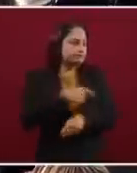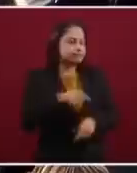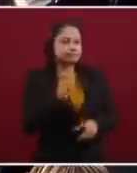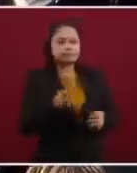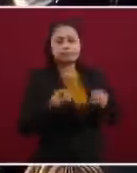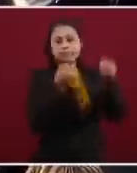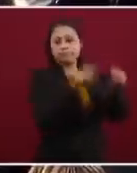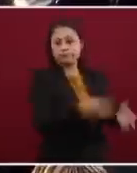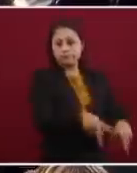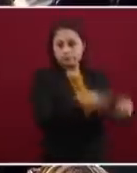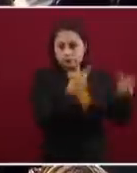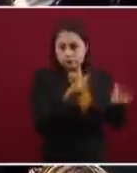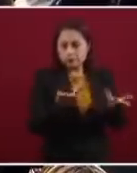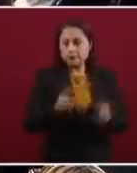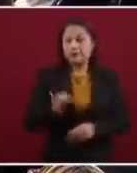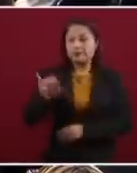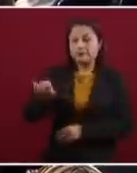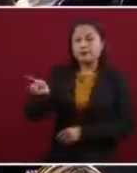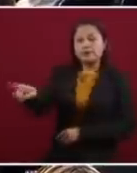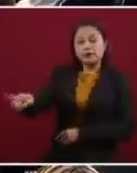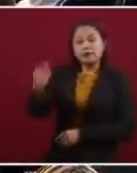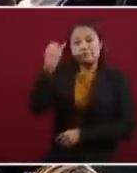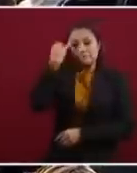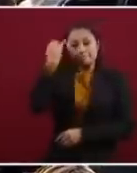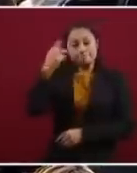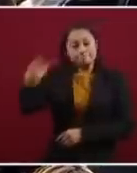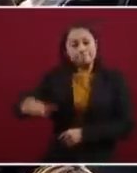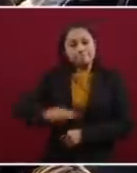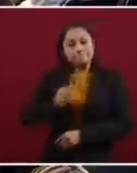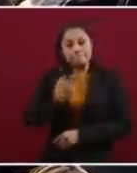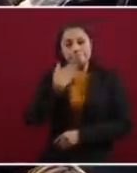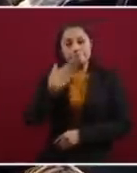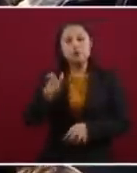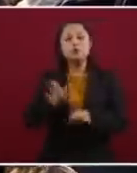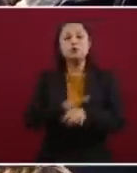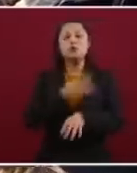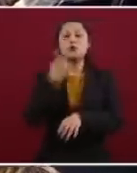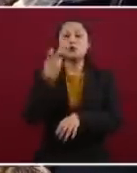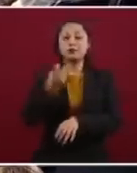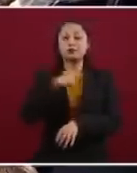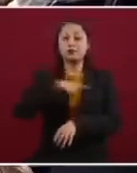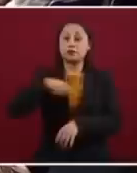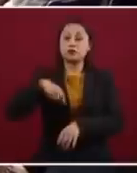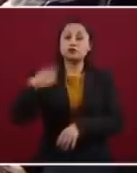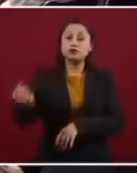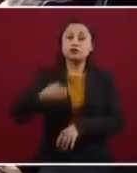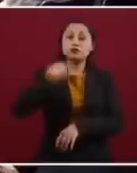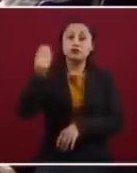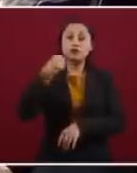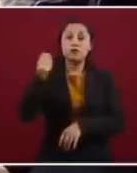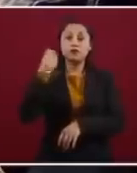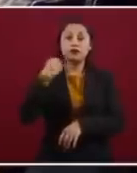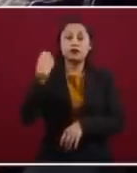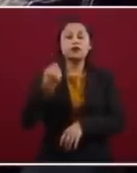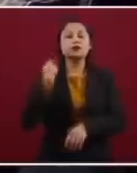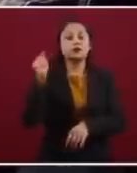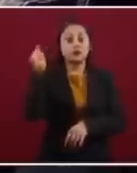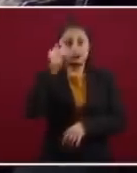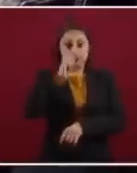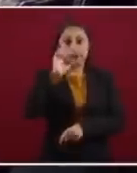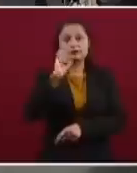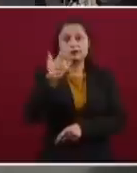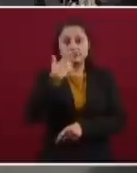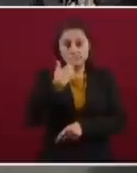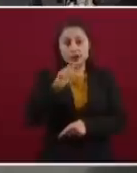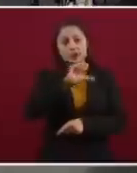pregunta precisamente por eso en las conferencias que estamos haciendo una ya en chihuahua yo tengo acá está